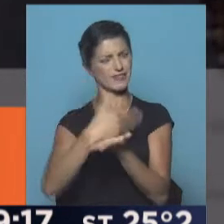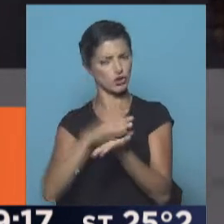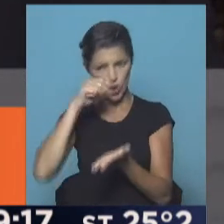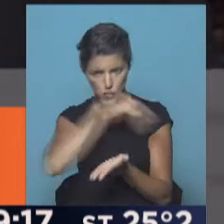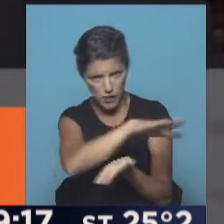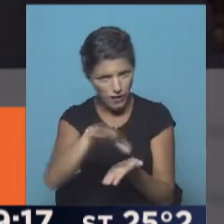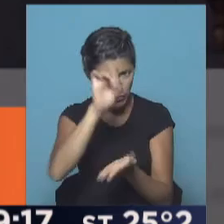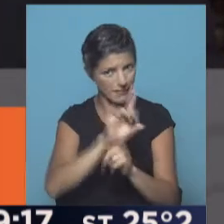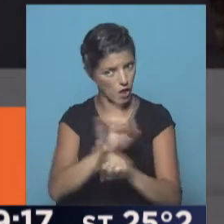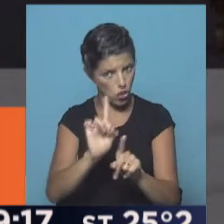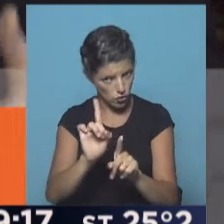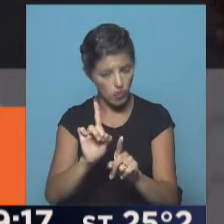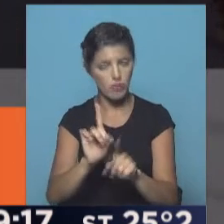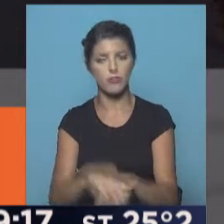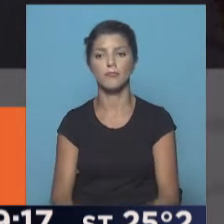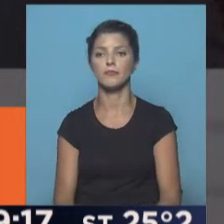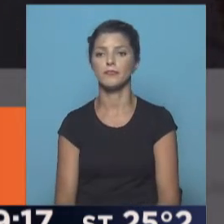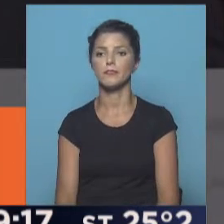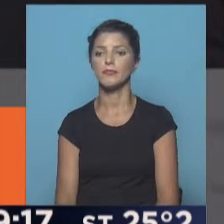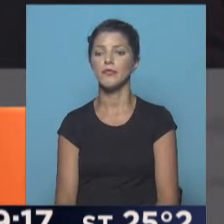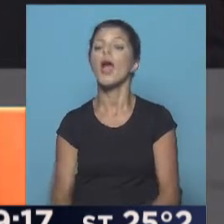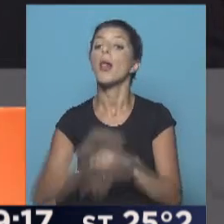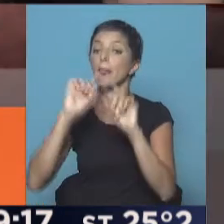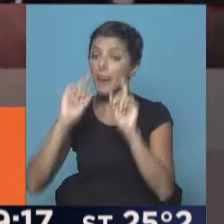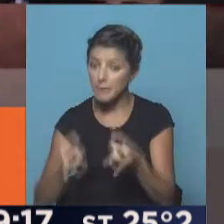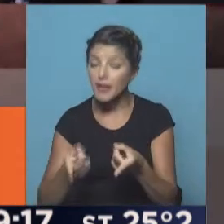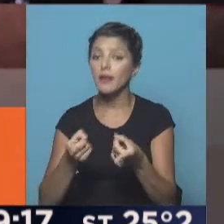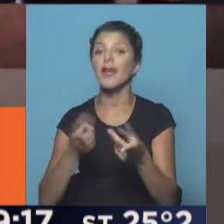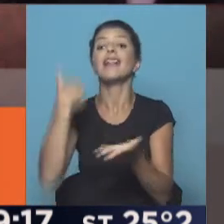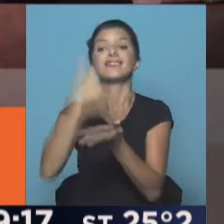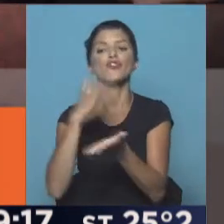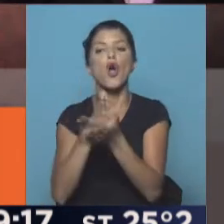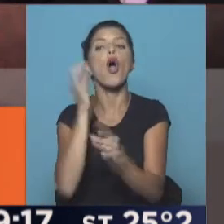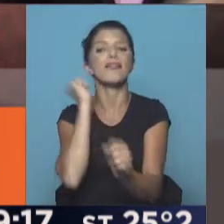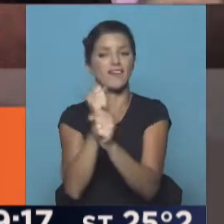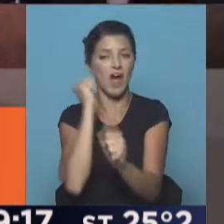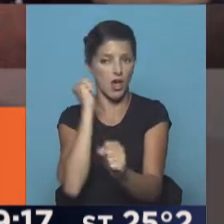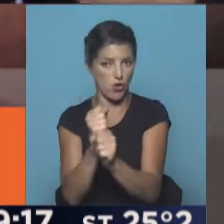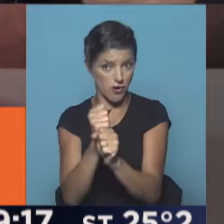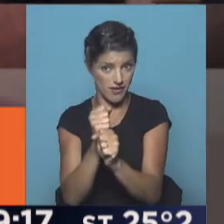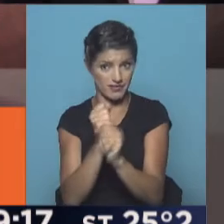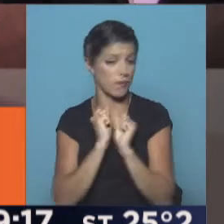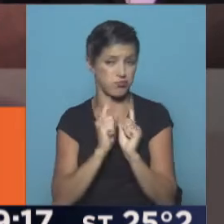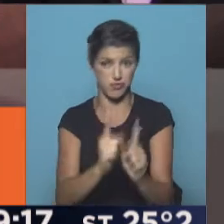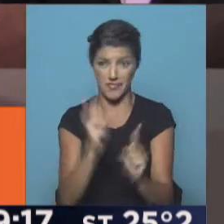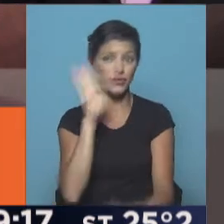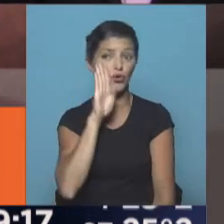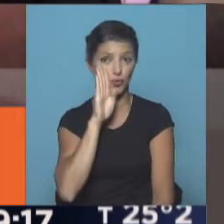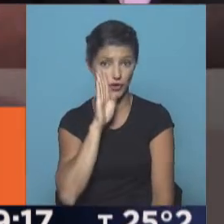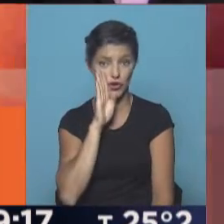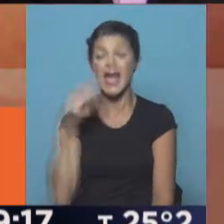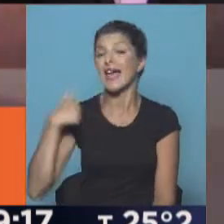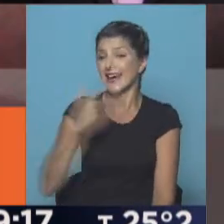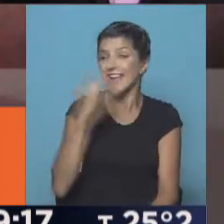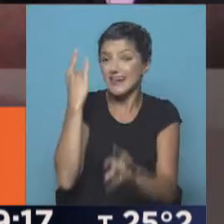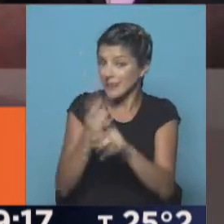enfatizado mucho eso y con razón, sino también de la clase obrera tradicional de Estados Unidos, que ha sido votante tradicional